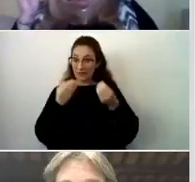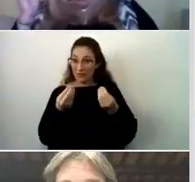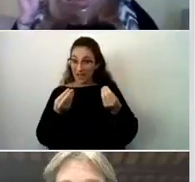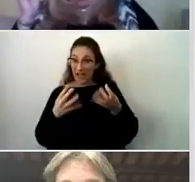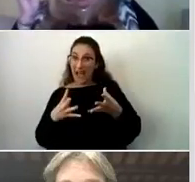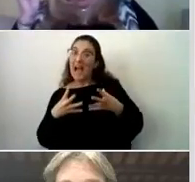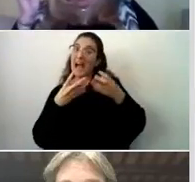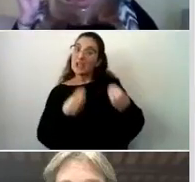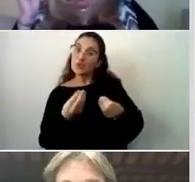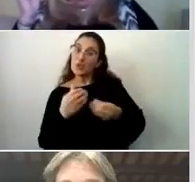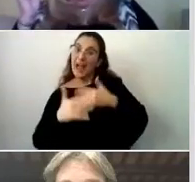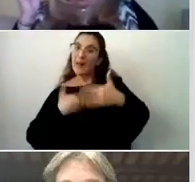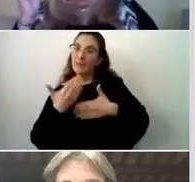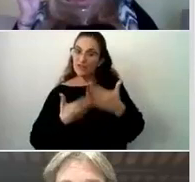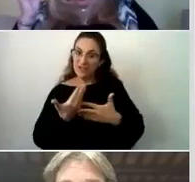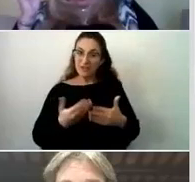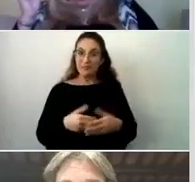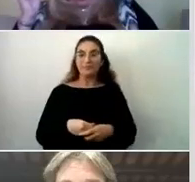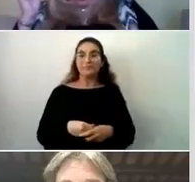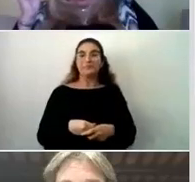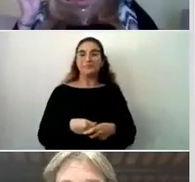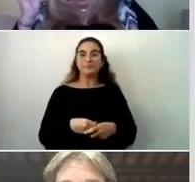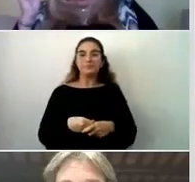procedimiento. Bueno,